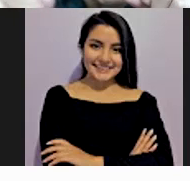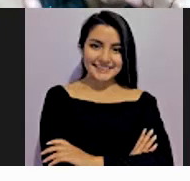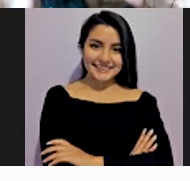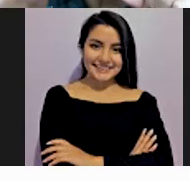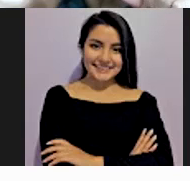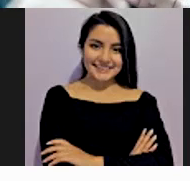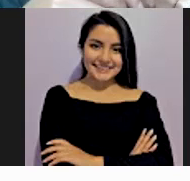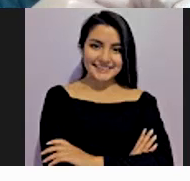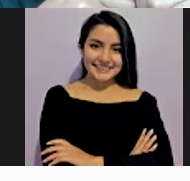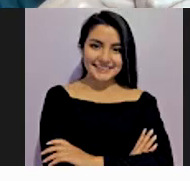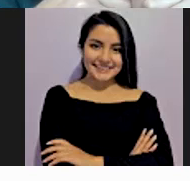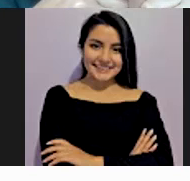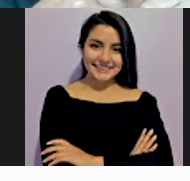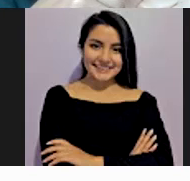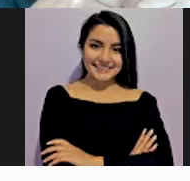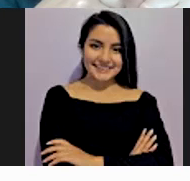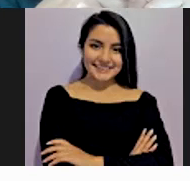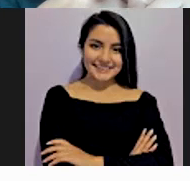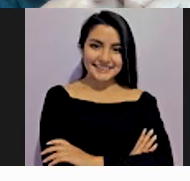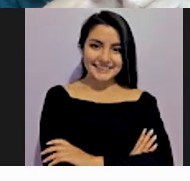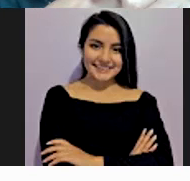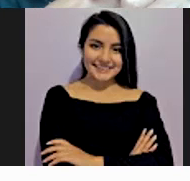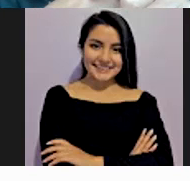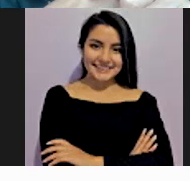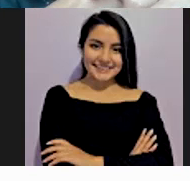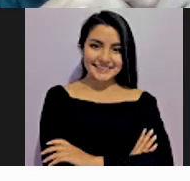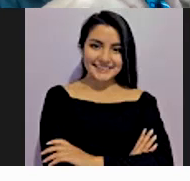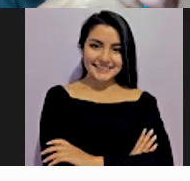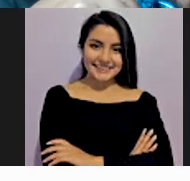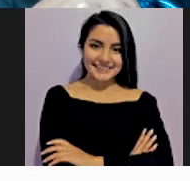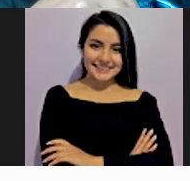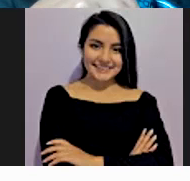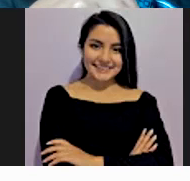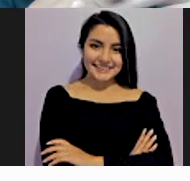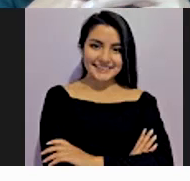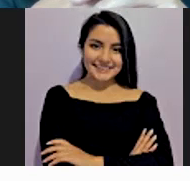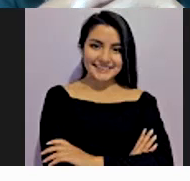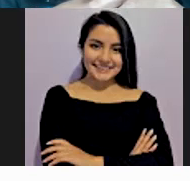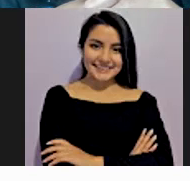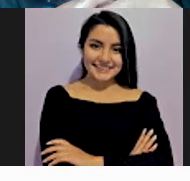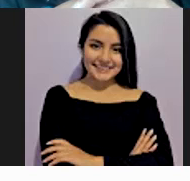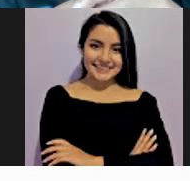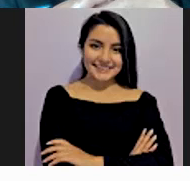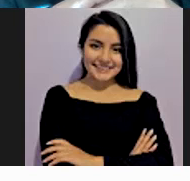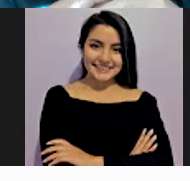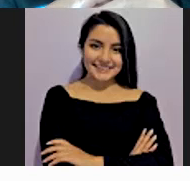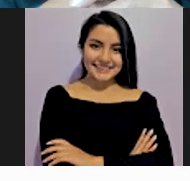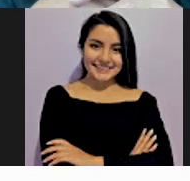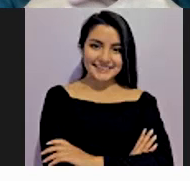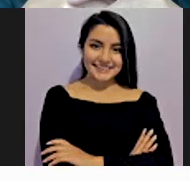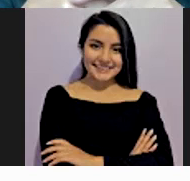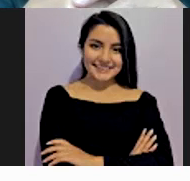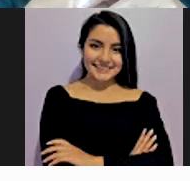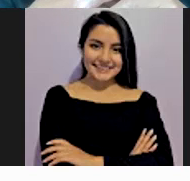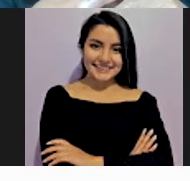mío que te escuchó, por eso le dije yo a él, y 2 son estudiantes parece que es de Cuencas,